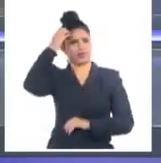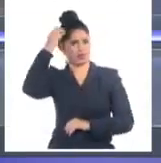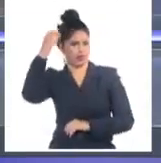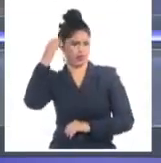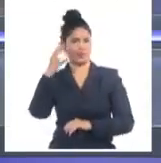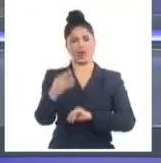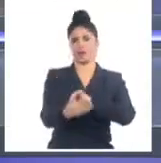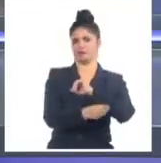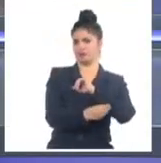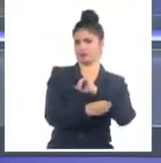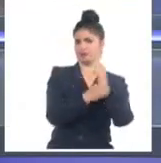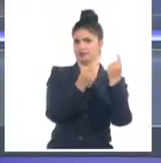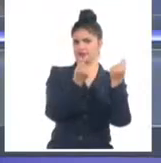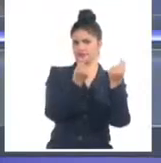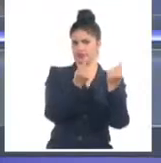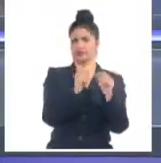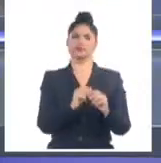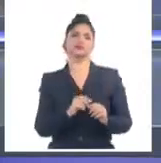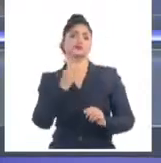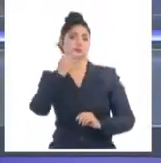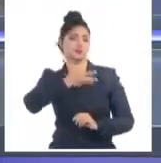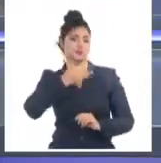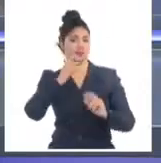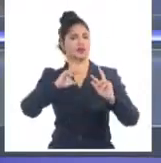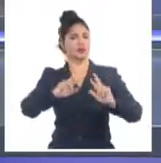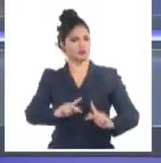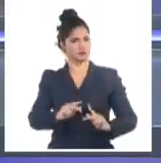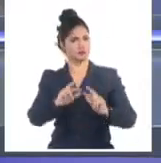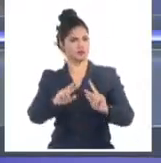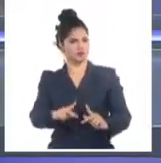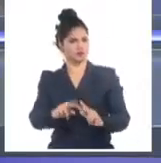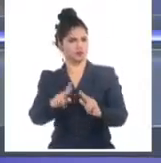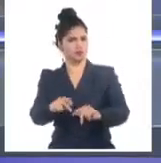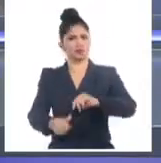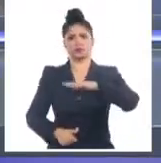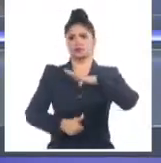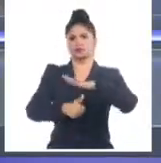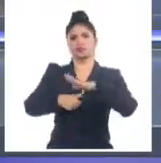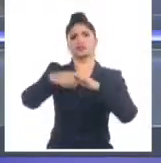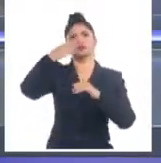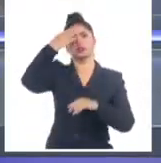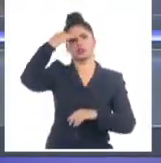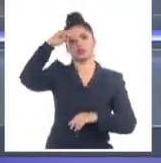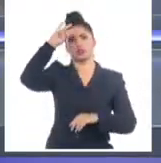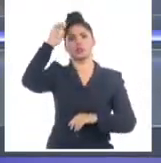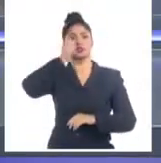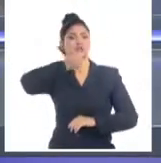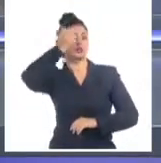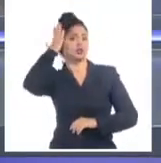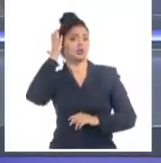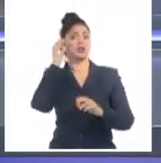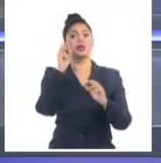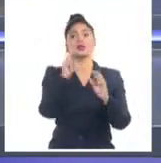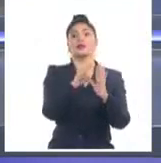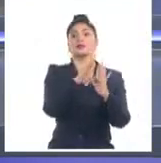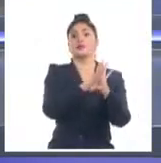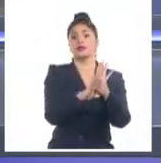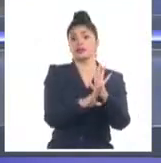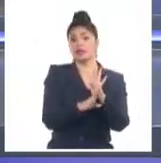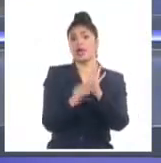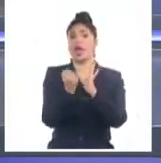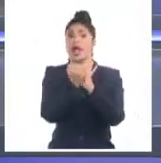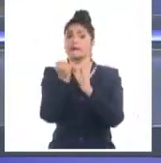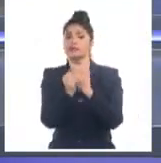economía. Sin embargo, como ha explicado en reiteradas ocasiones el presidente Díaz-Canel, cada medida se va a aplicar en el momento en que estén creadas